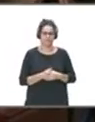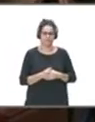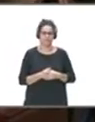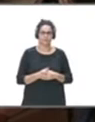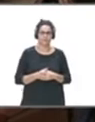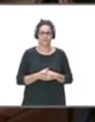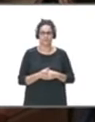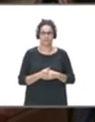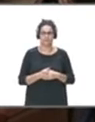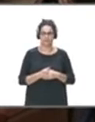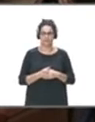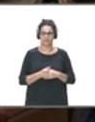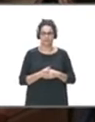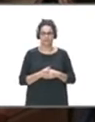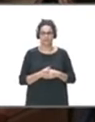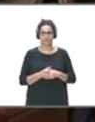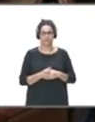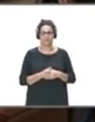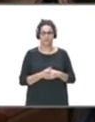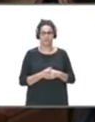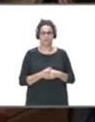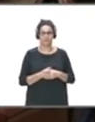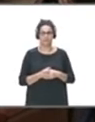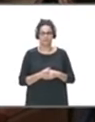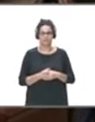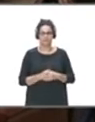políticos han elevado más de seiscientas resoluciones